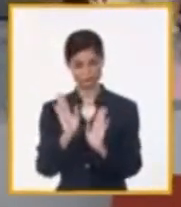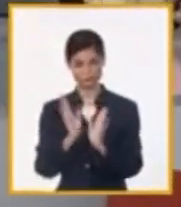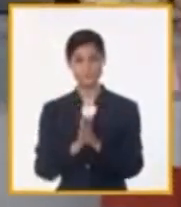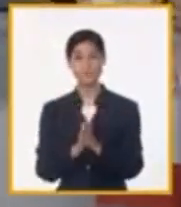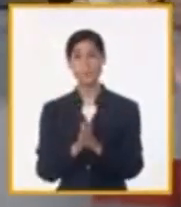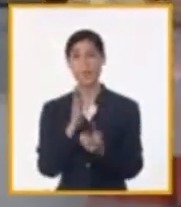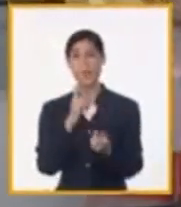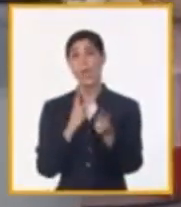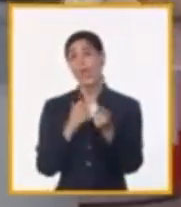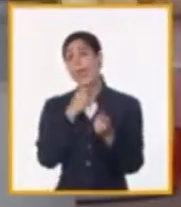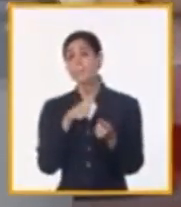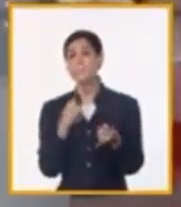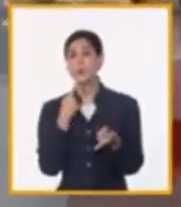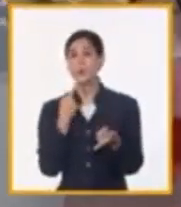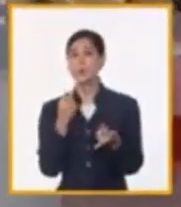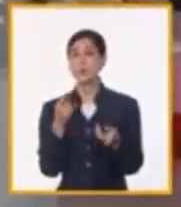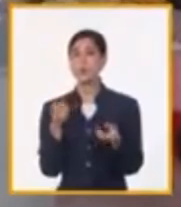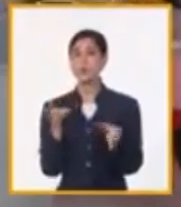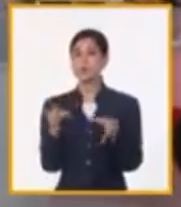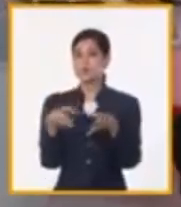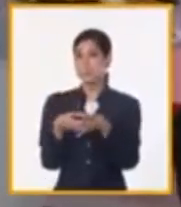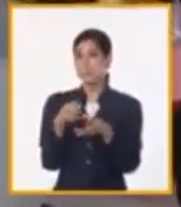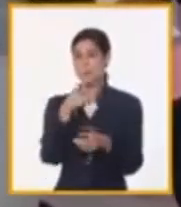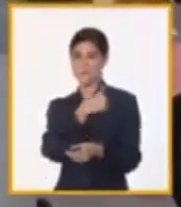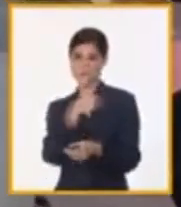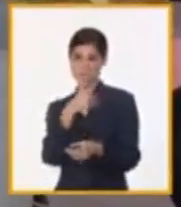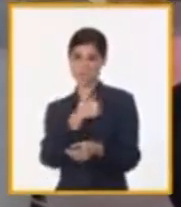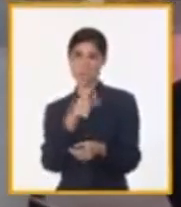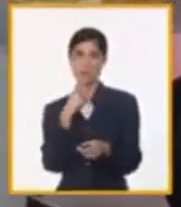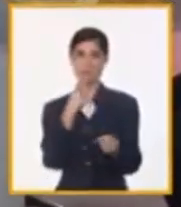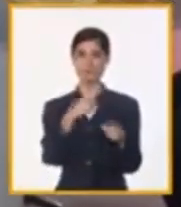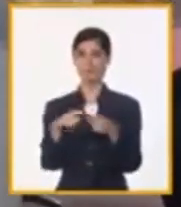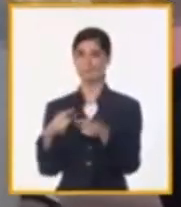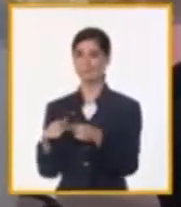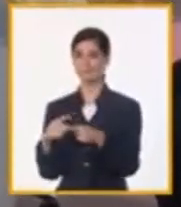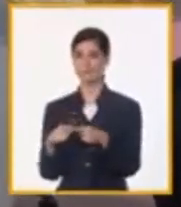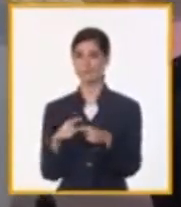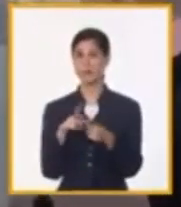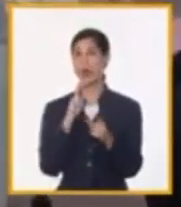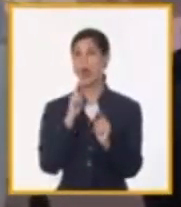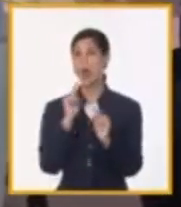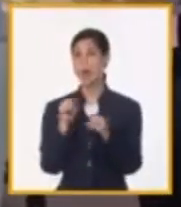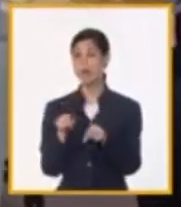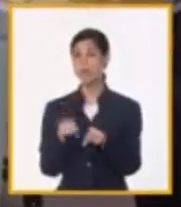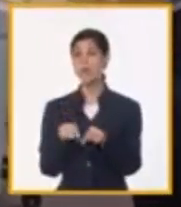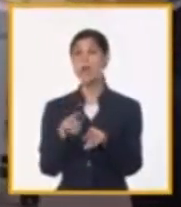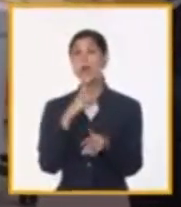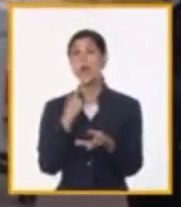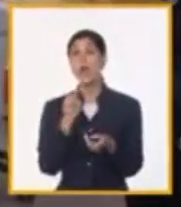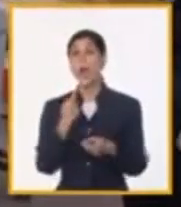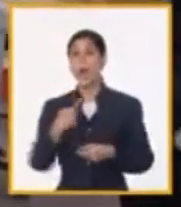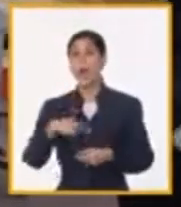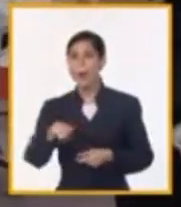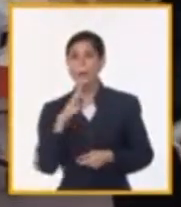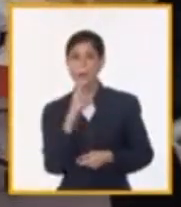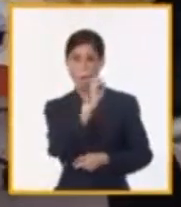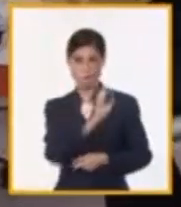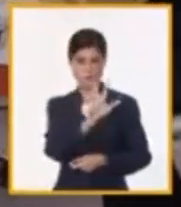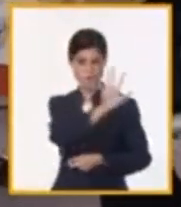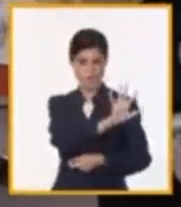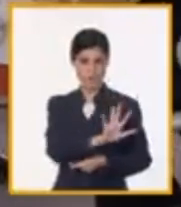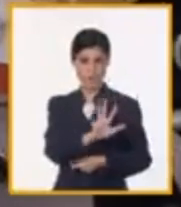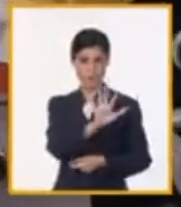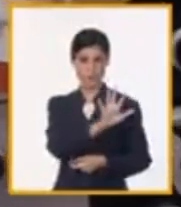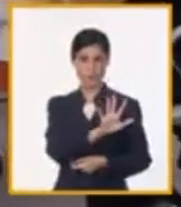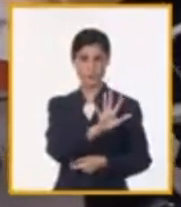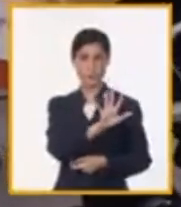nuestro querido amigo no puede luego complementar pero en este mundo de medio oriente esto es una